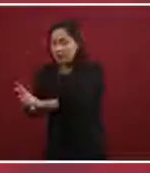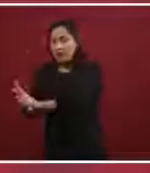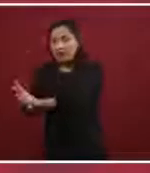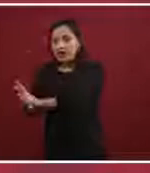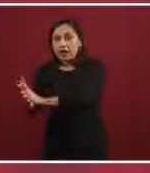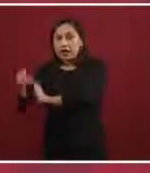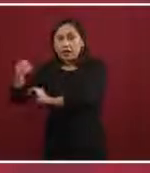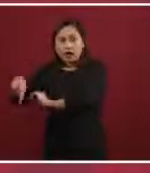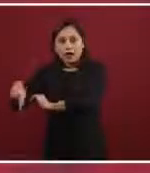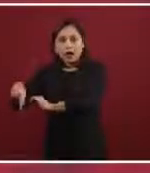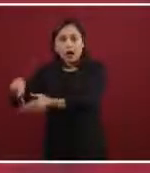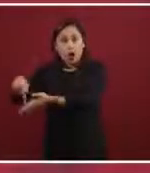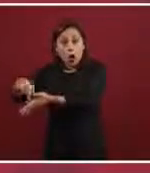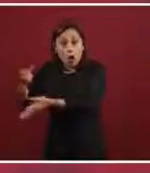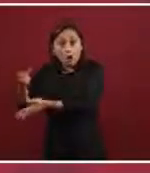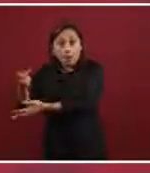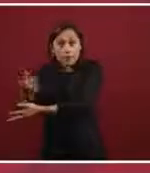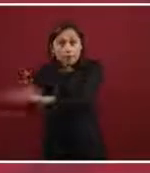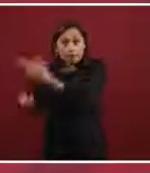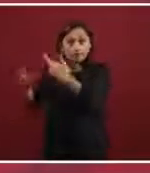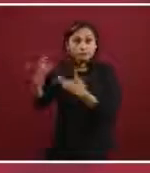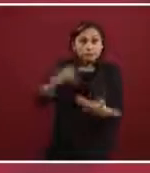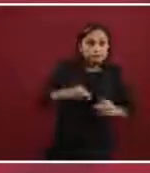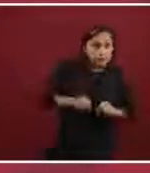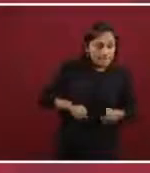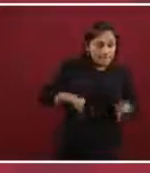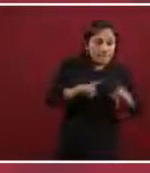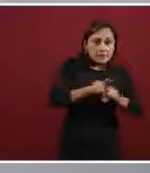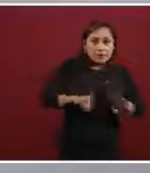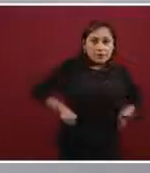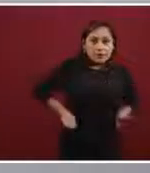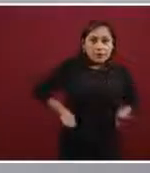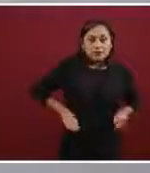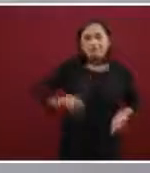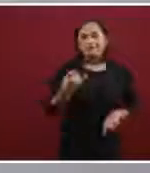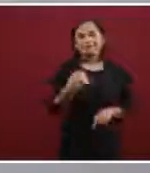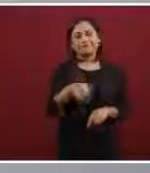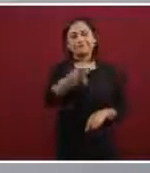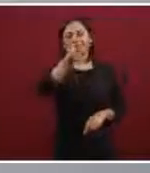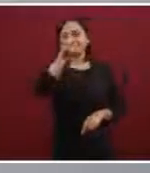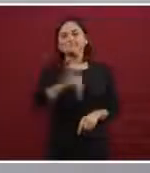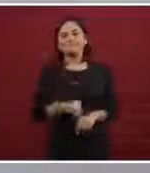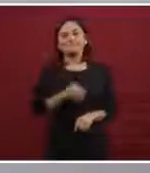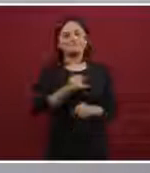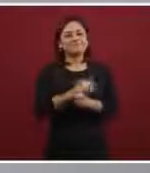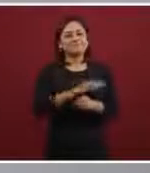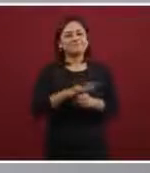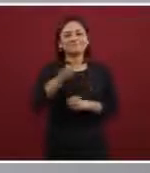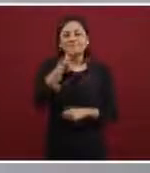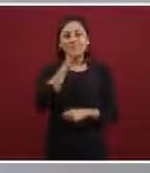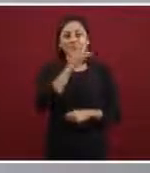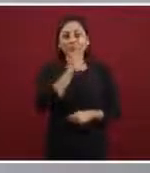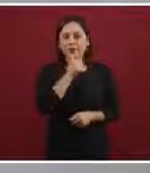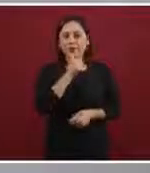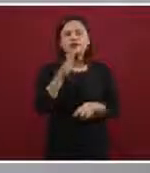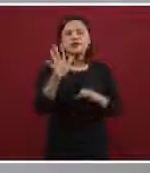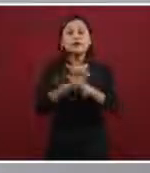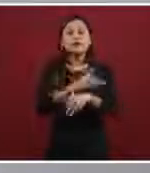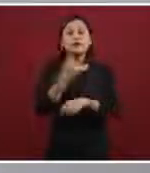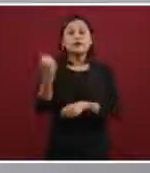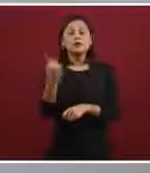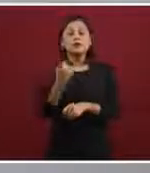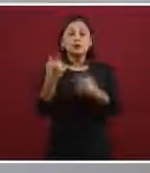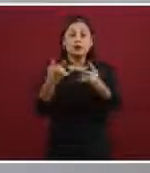en la historia siempre y hay cambios